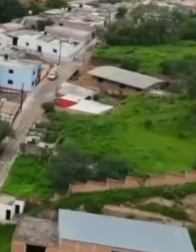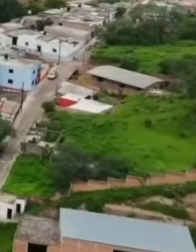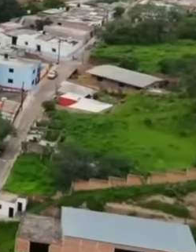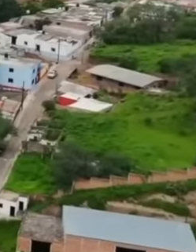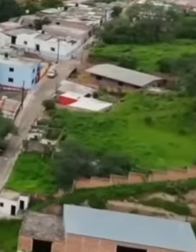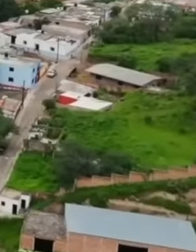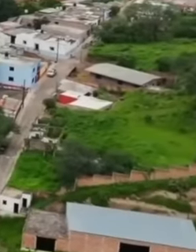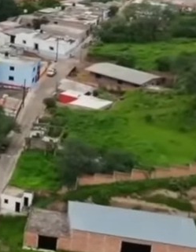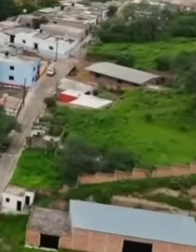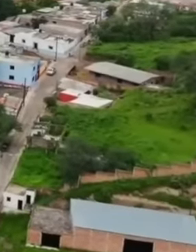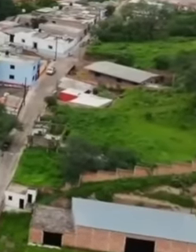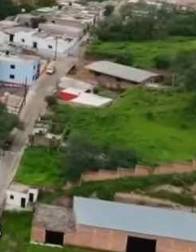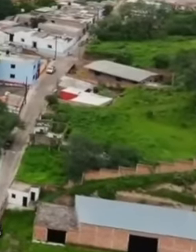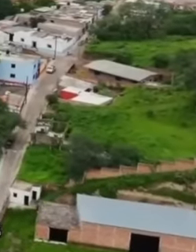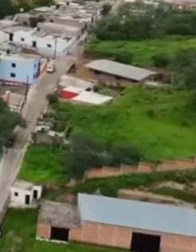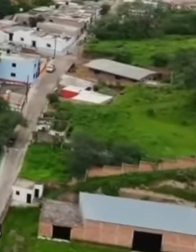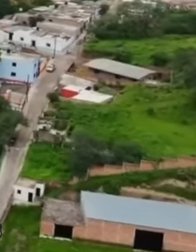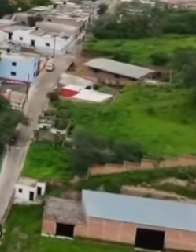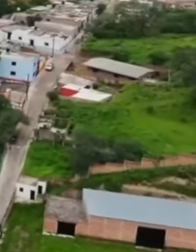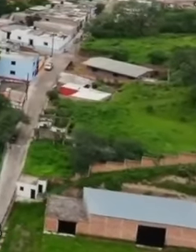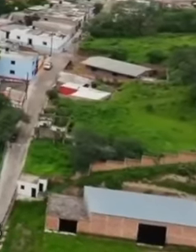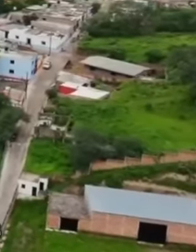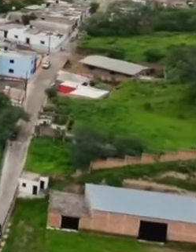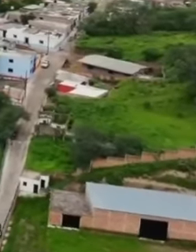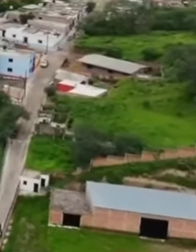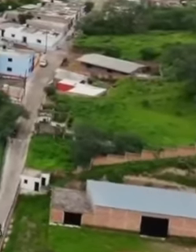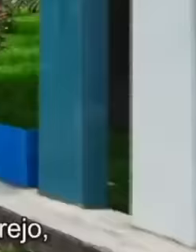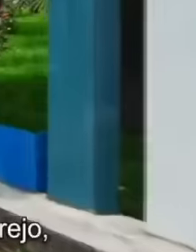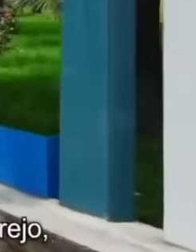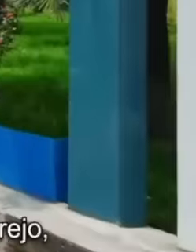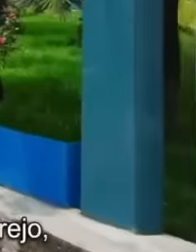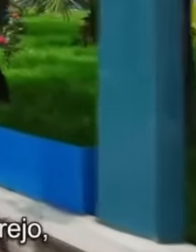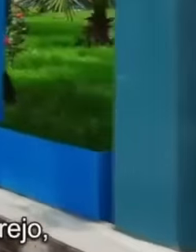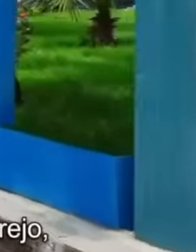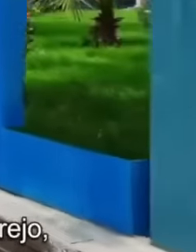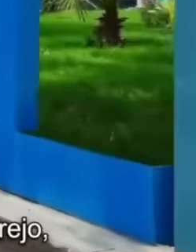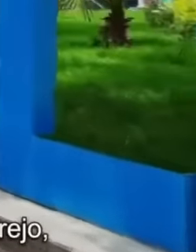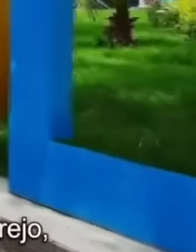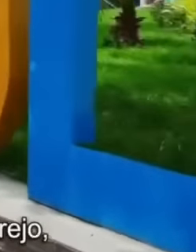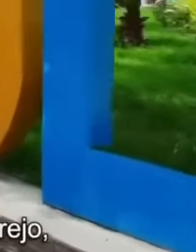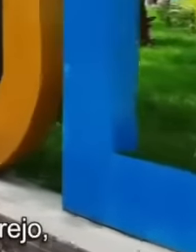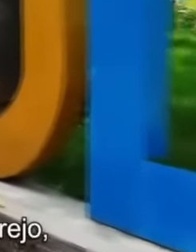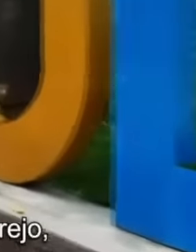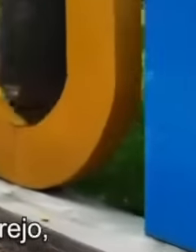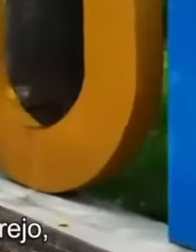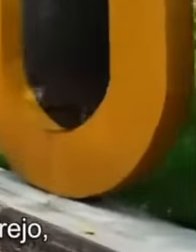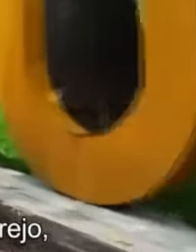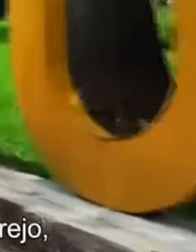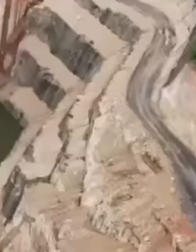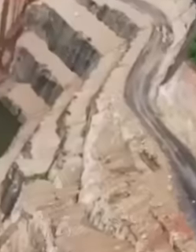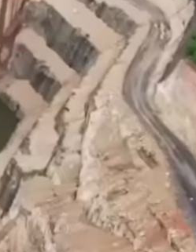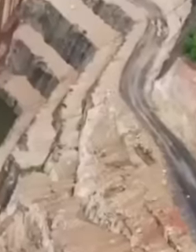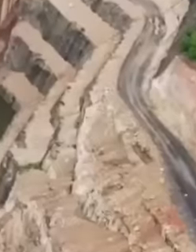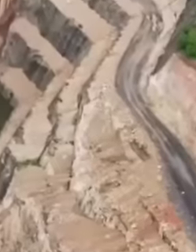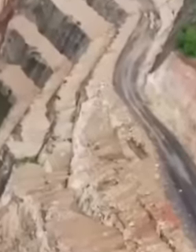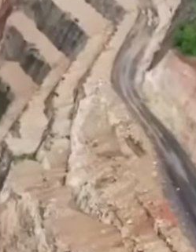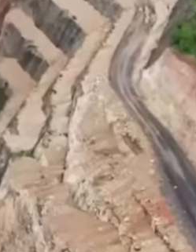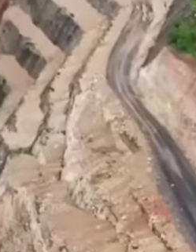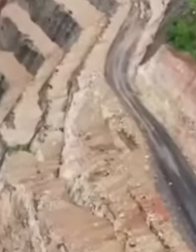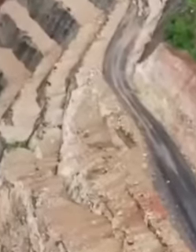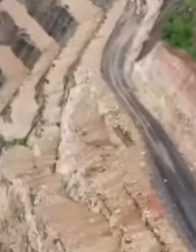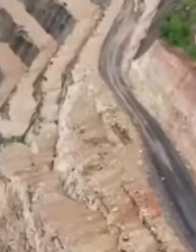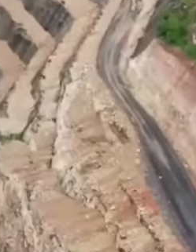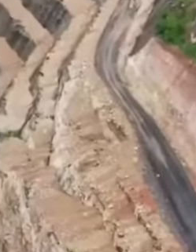Obrador, la Comisión Nacional del Agua sostuvo un diálogo con las personas técnicas de los pueblos de Temacapulín, Acacico y Palmarejo, acordando de